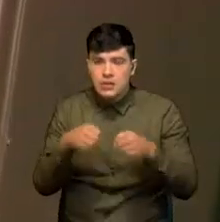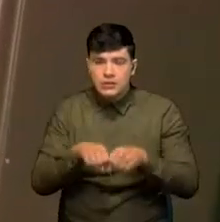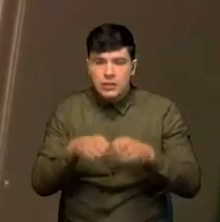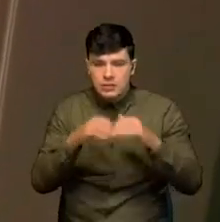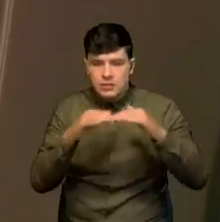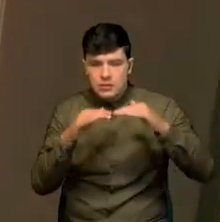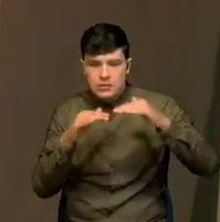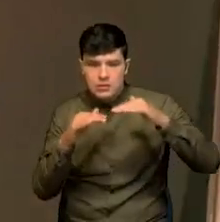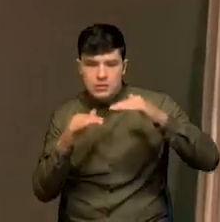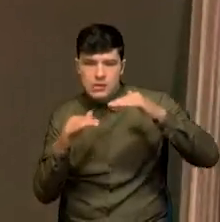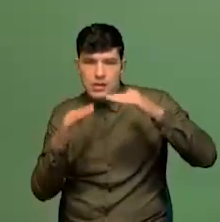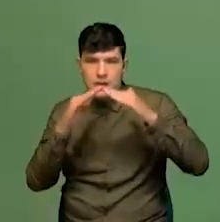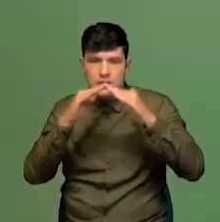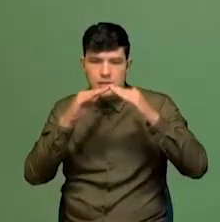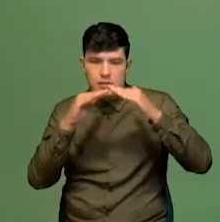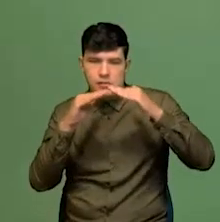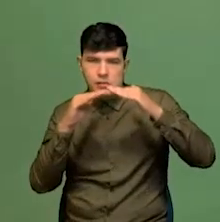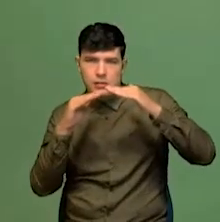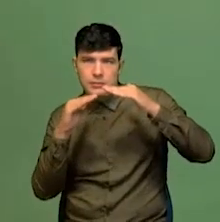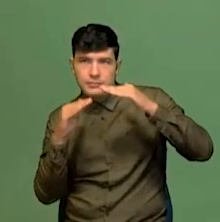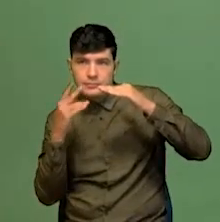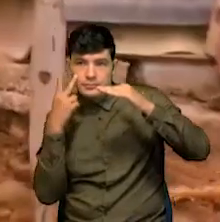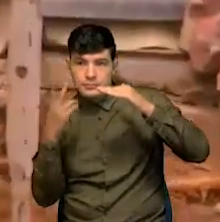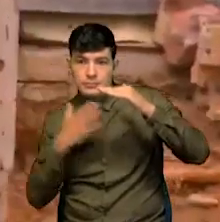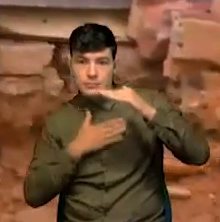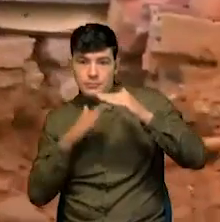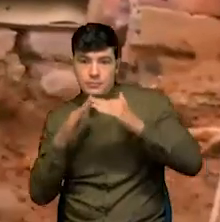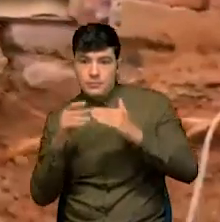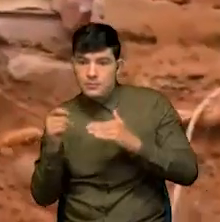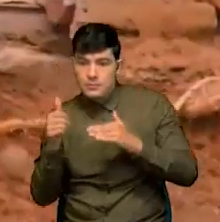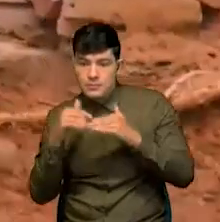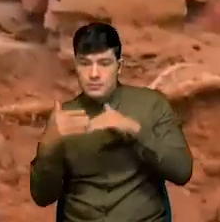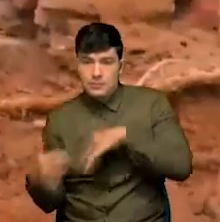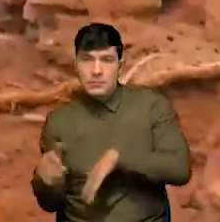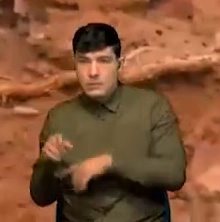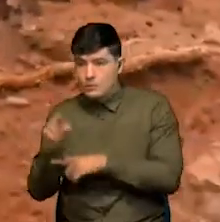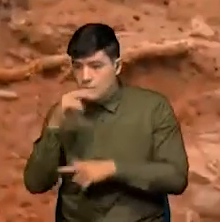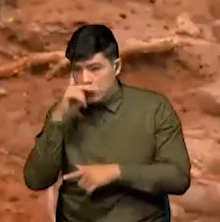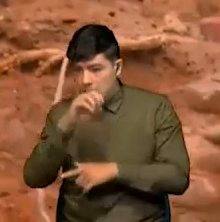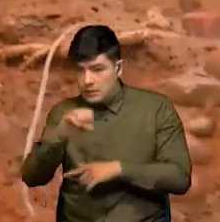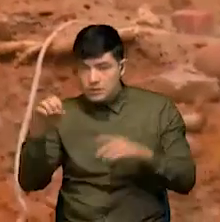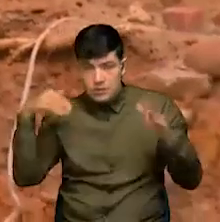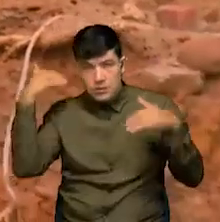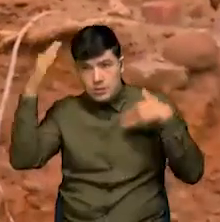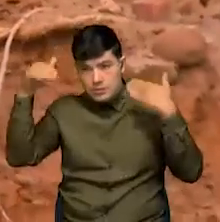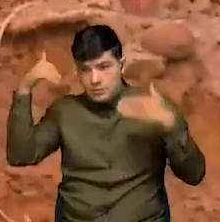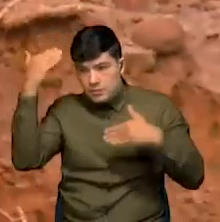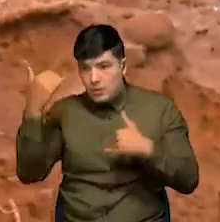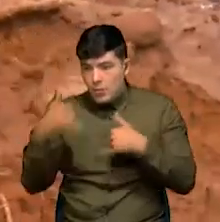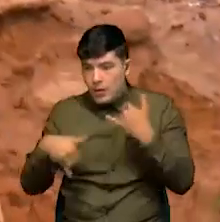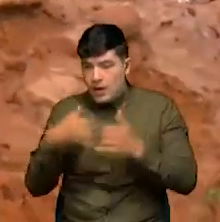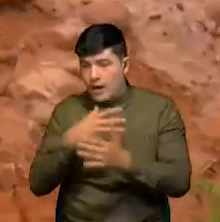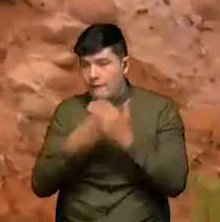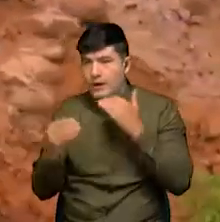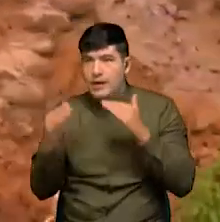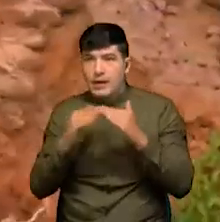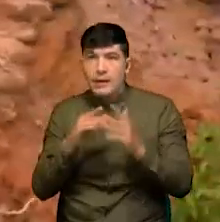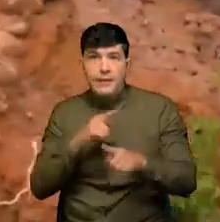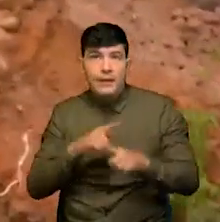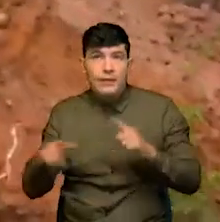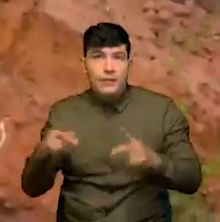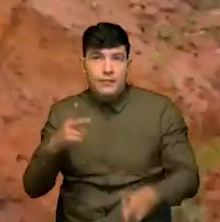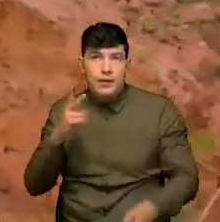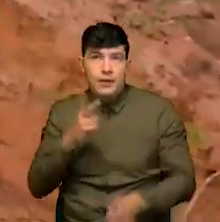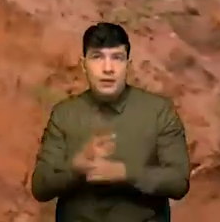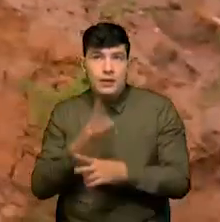todos, y como usted puede ver, mi casa está a punto de derrumbarse. Mientras niños inocentes juegan a las afueras de sus casas, corren el peligro de